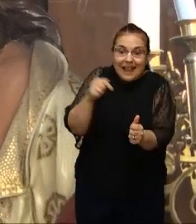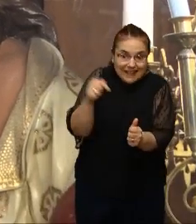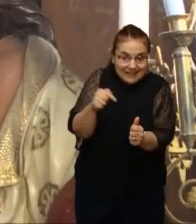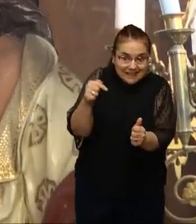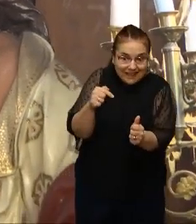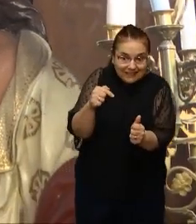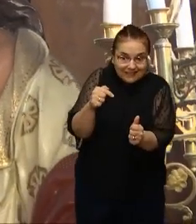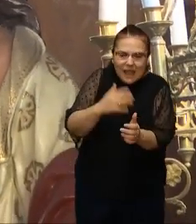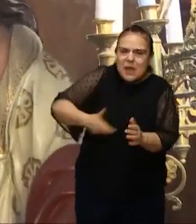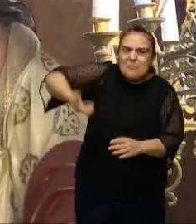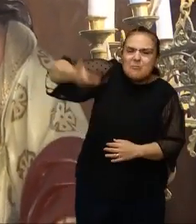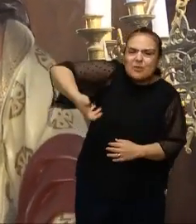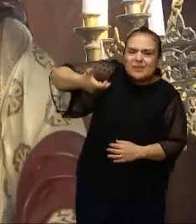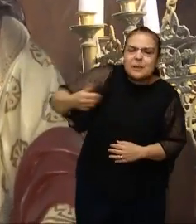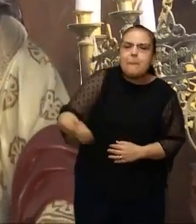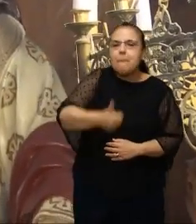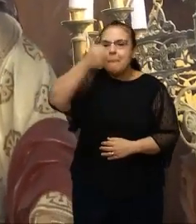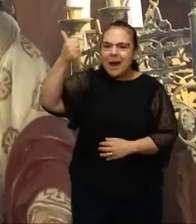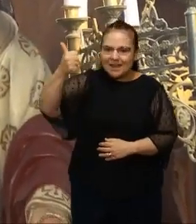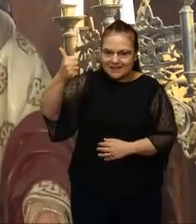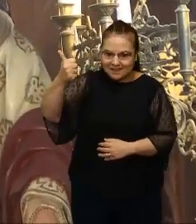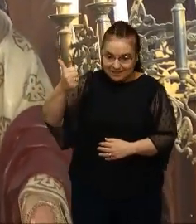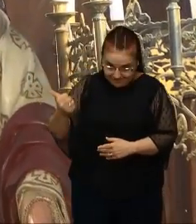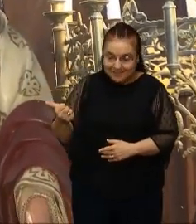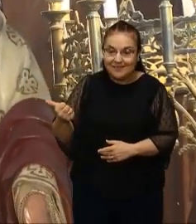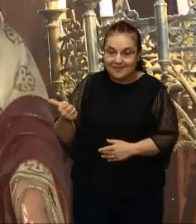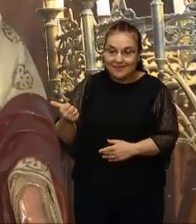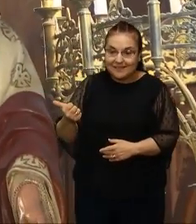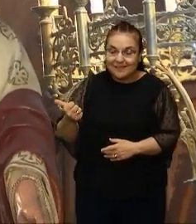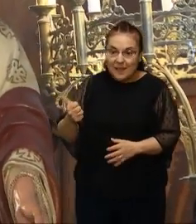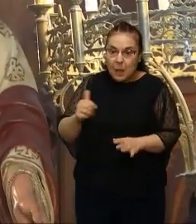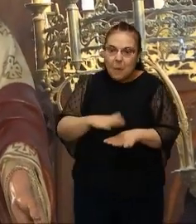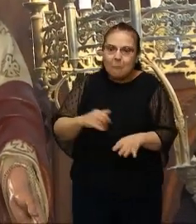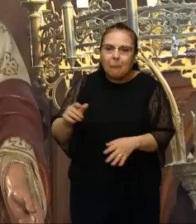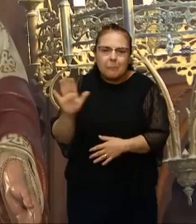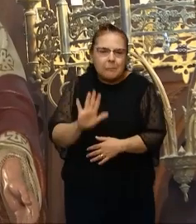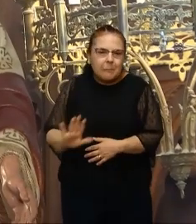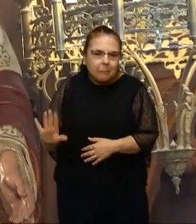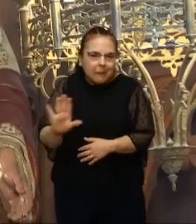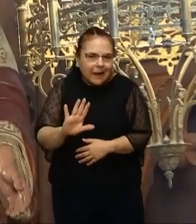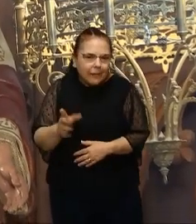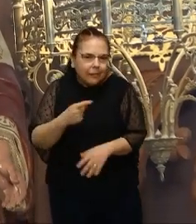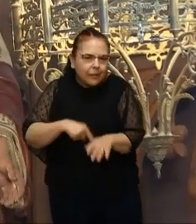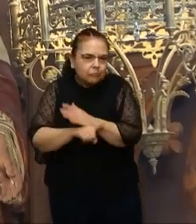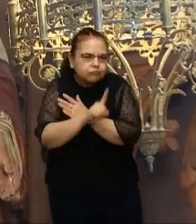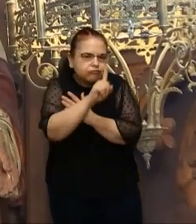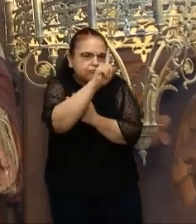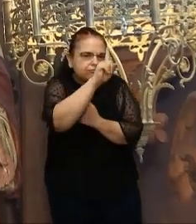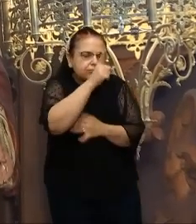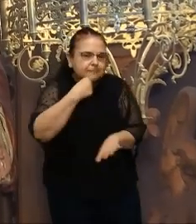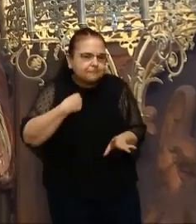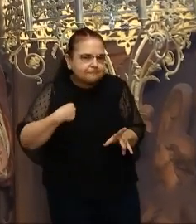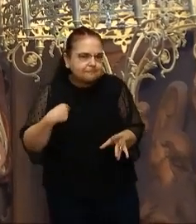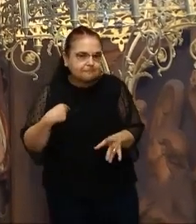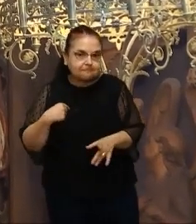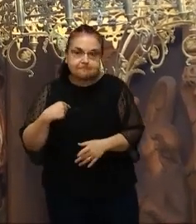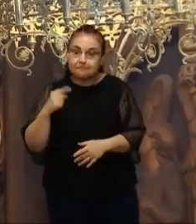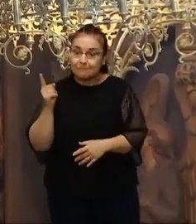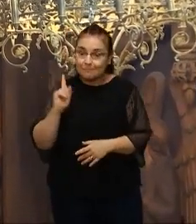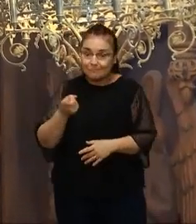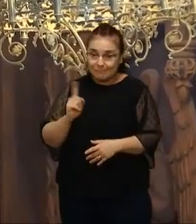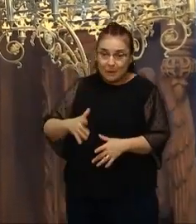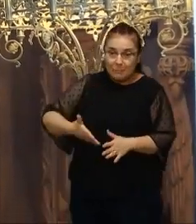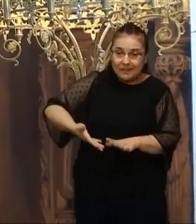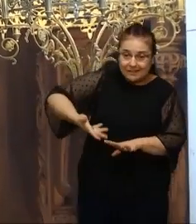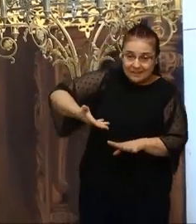ese es el más importante. Parece que hay una progresión también en este sentido, ¿no? No solo el más